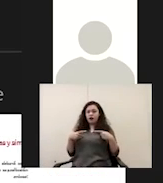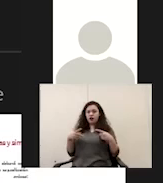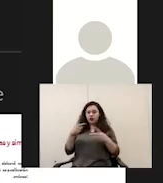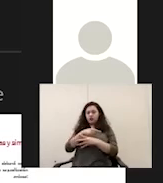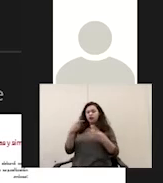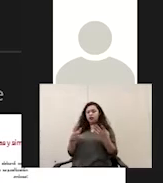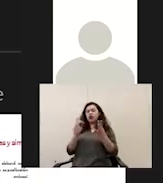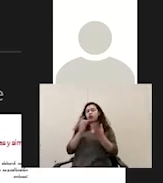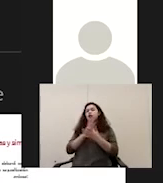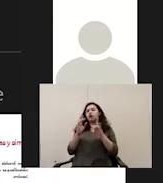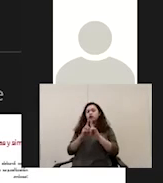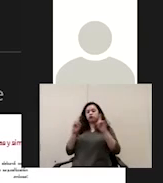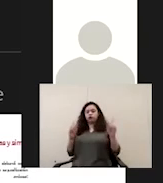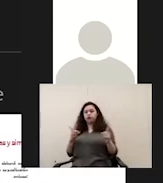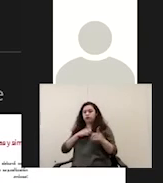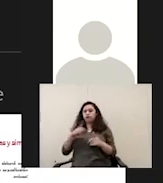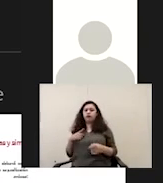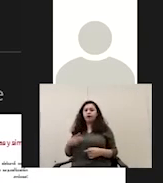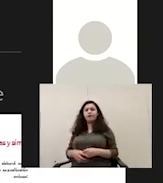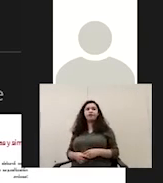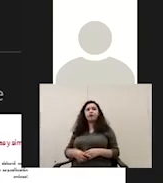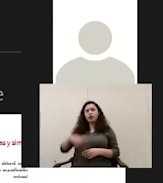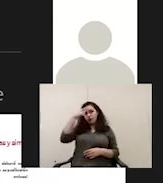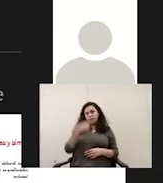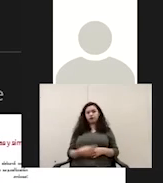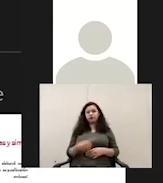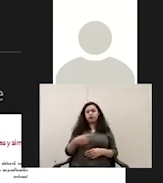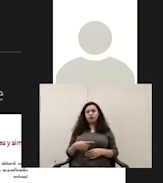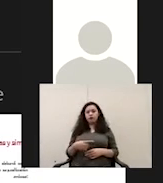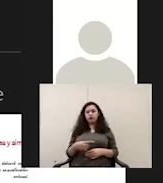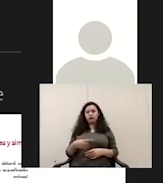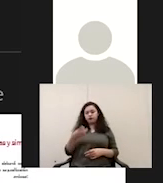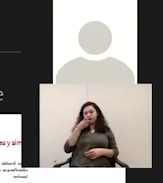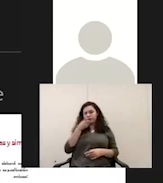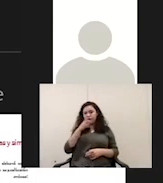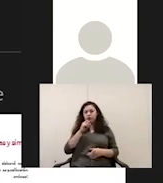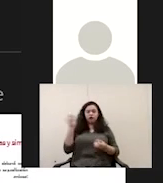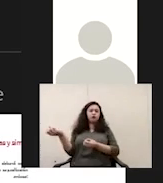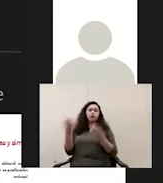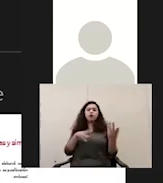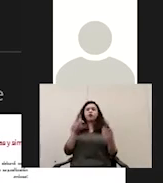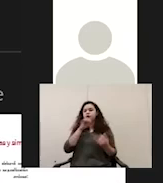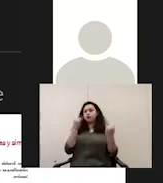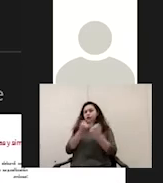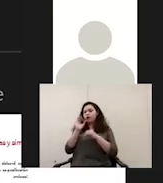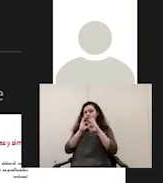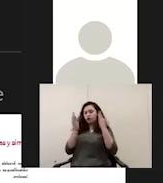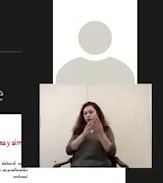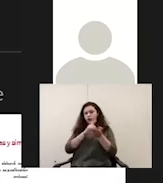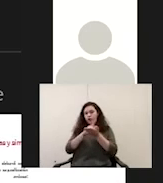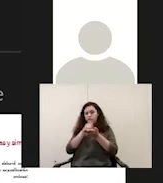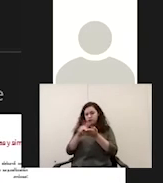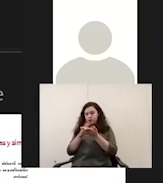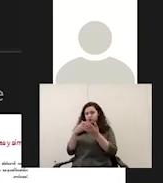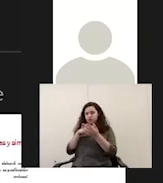distancia. Para la entrega de desayunos, pues deben de ser de la misma forma, tienen que estar limpios,